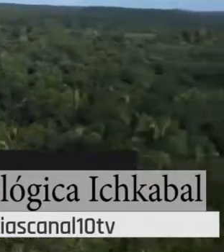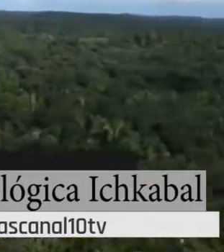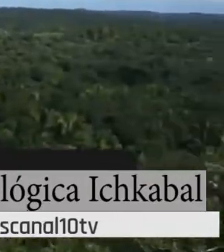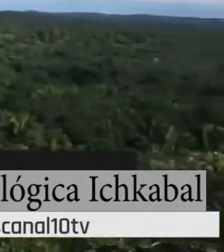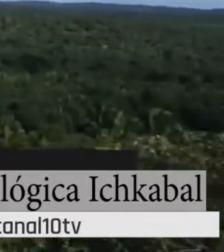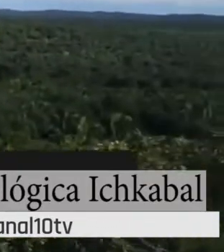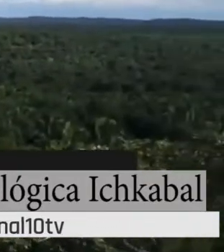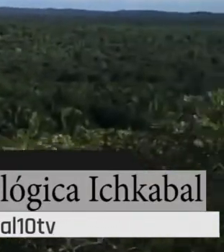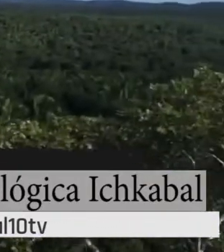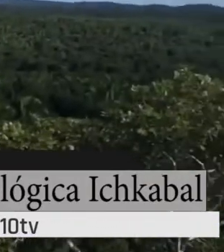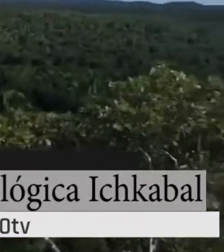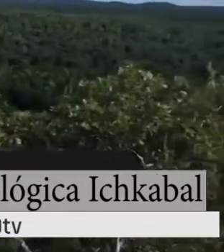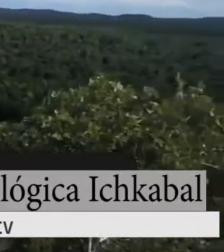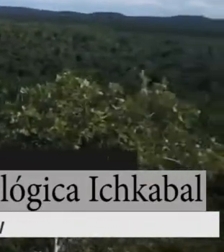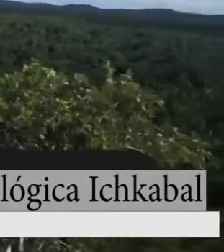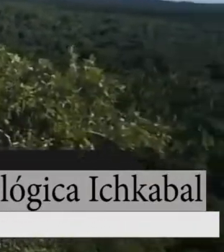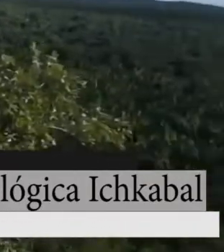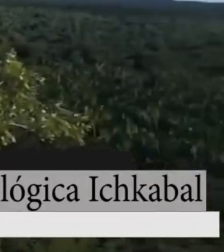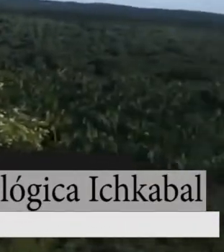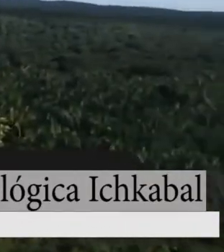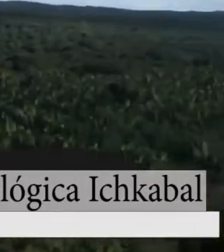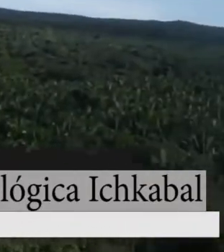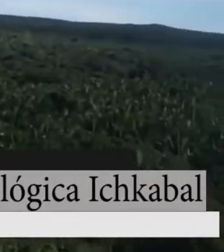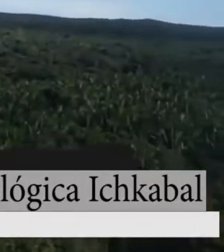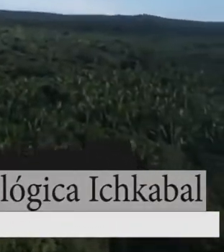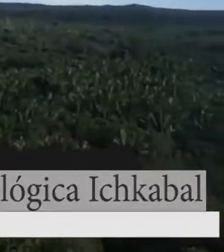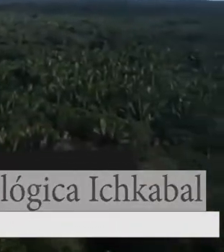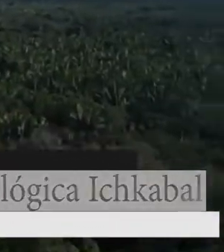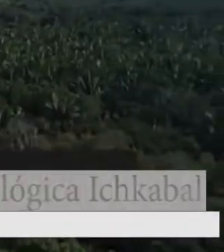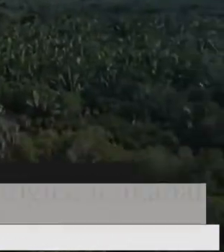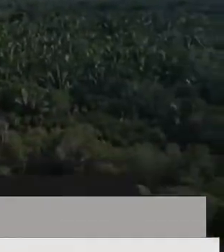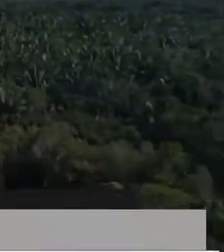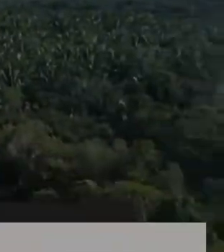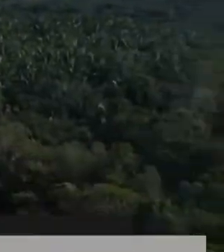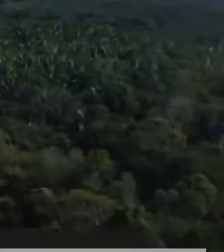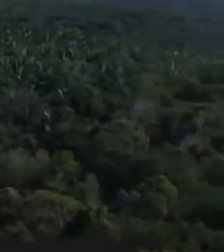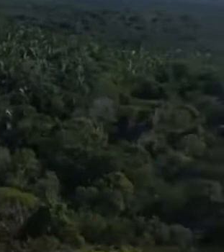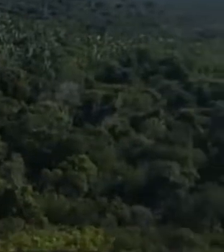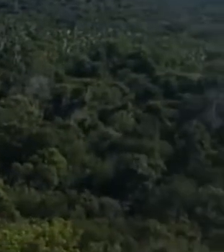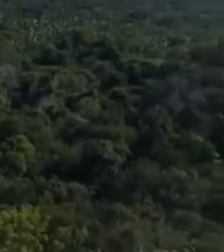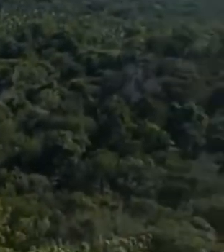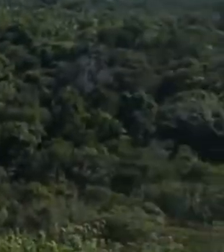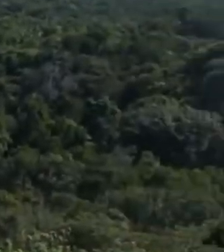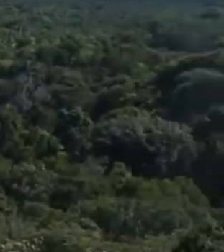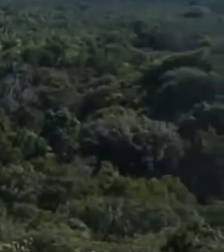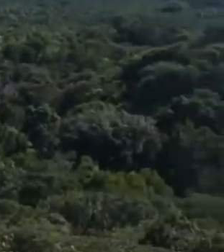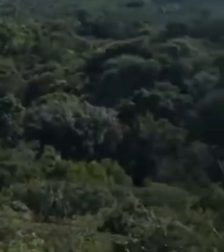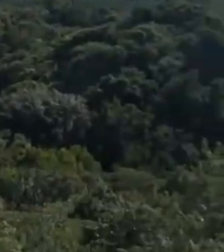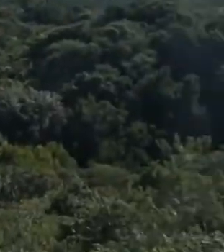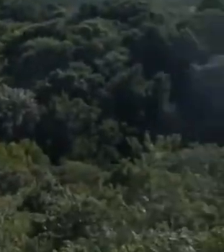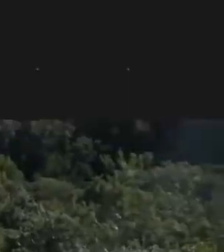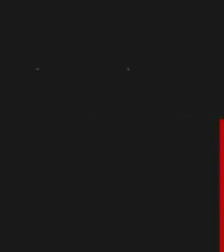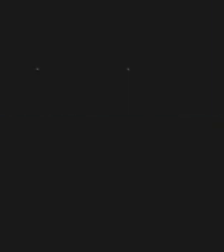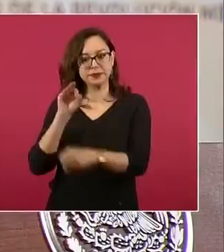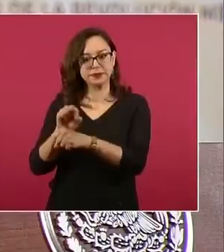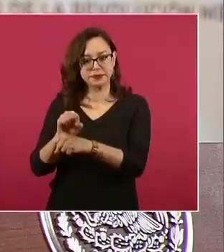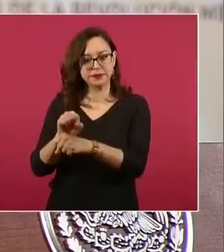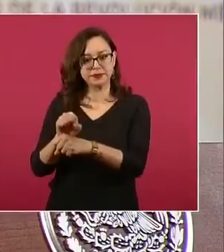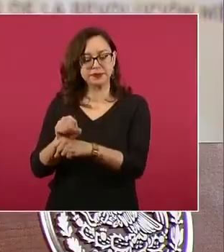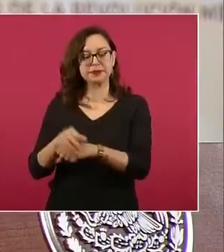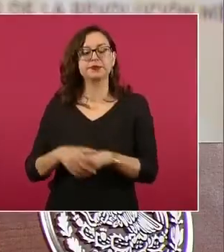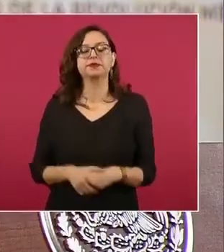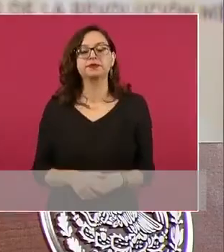del sureste de méxico de manera complementaria a la labor que se realiza para atraer a los turistas a las áreas naturales